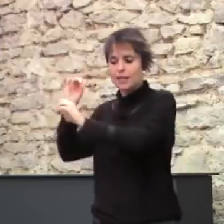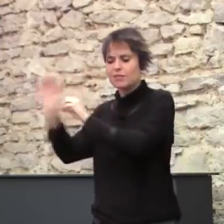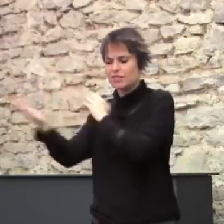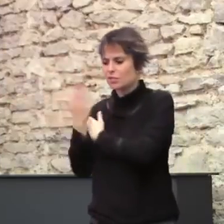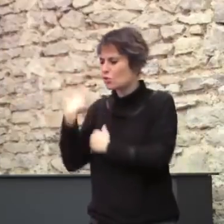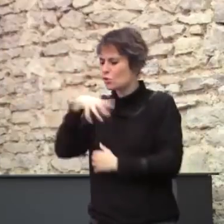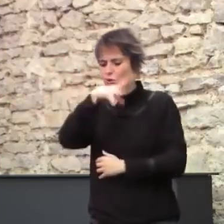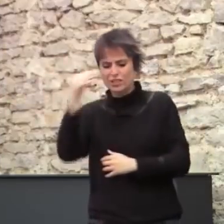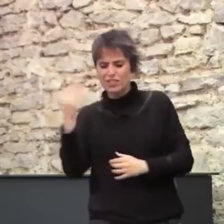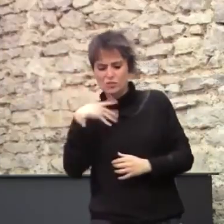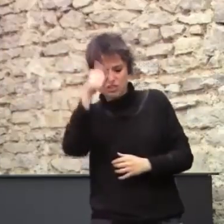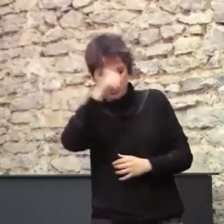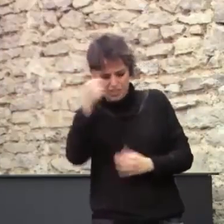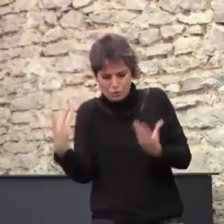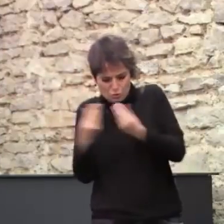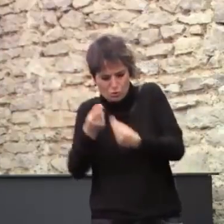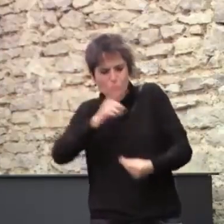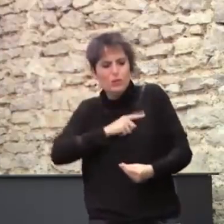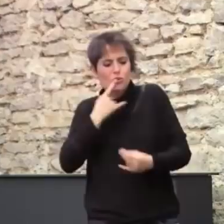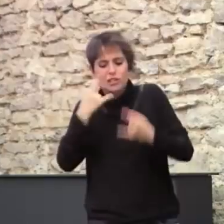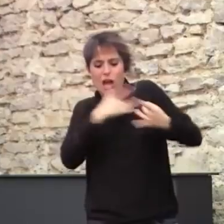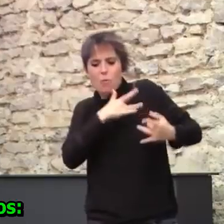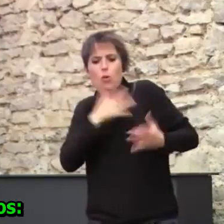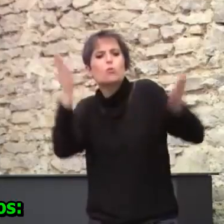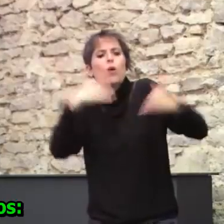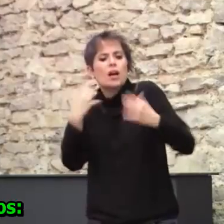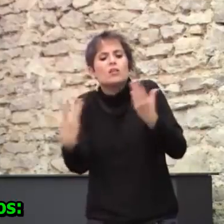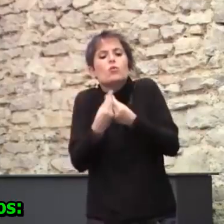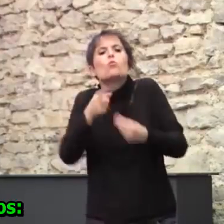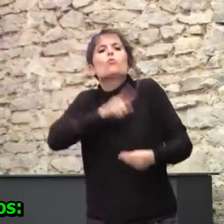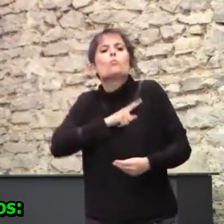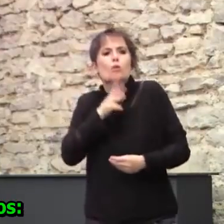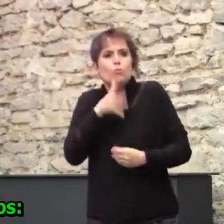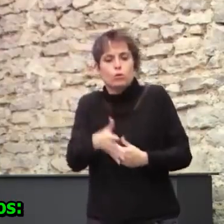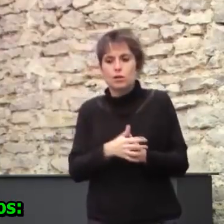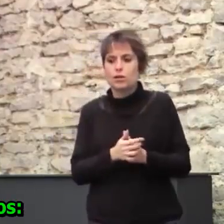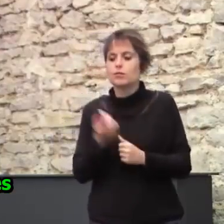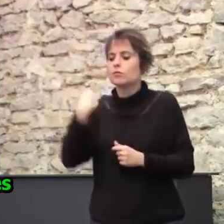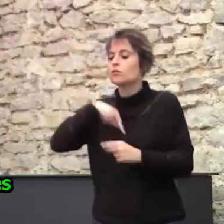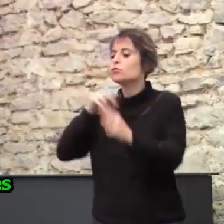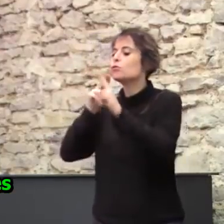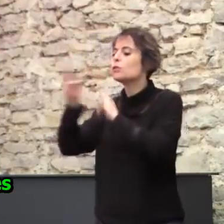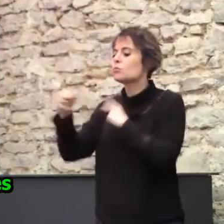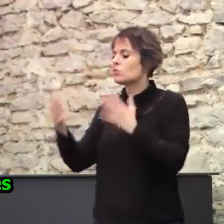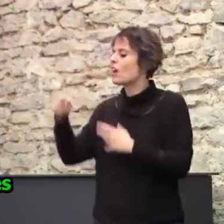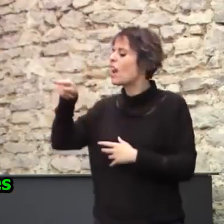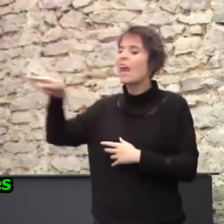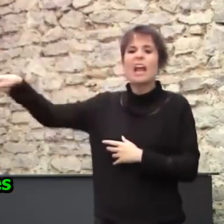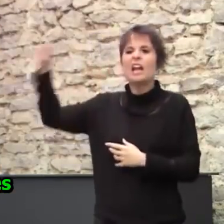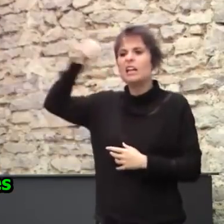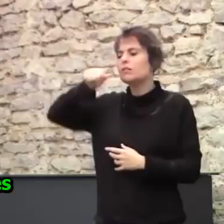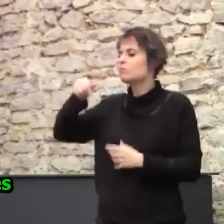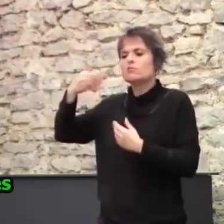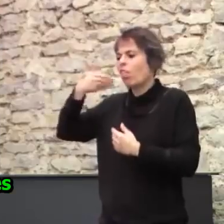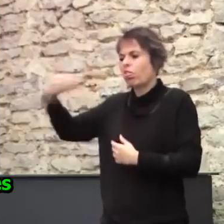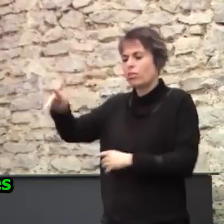No entiendo por qué este tío, si no me quiere, está conmigo. Y bueno, la mayor parte de nosotras le dijimos, bueno, él no importa, eres